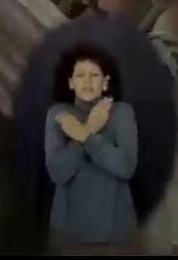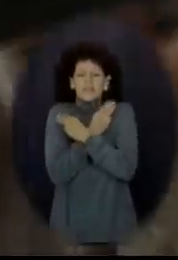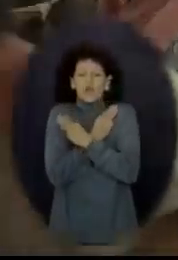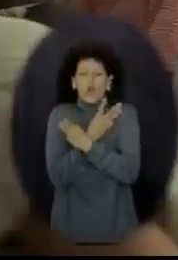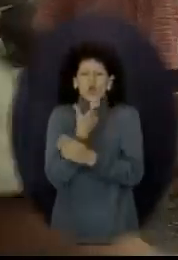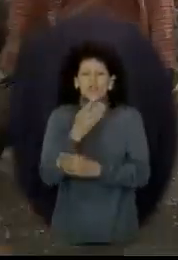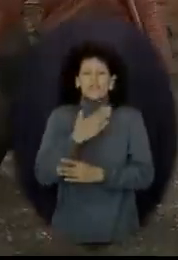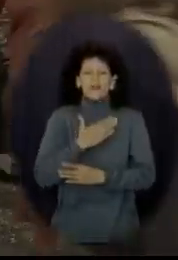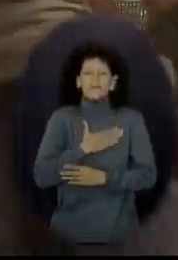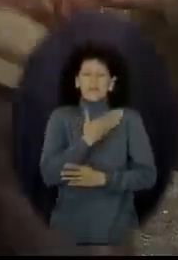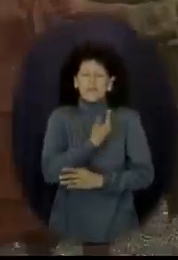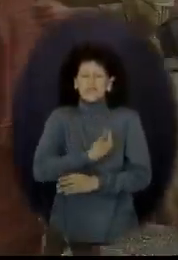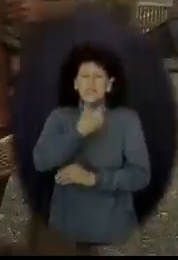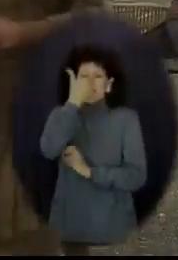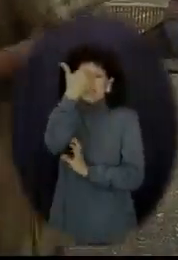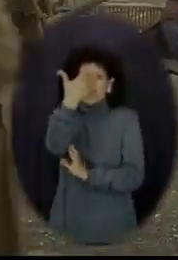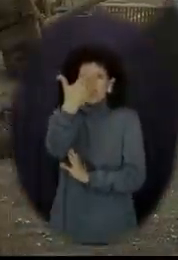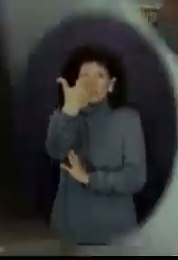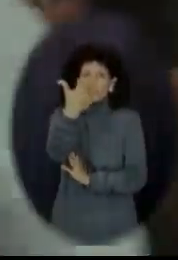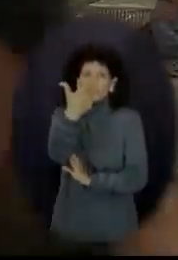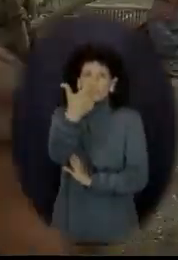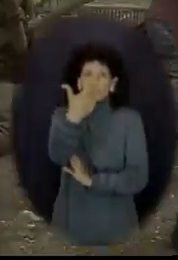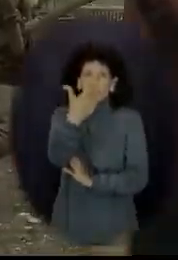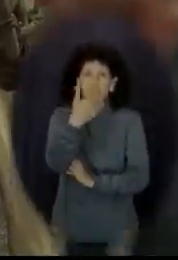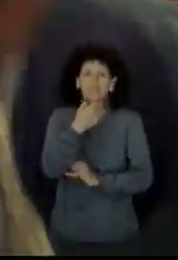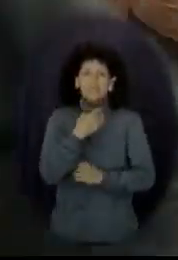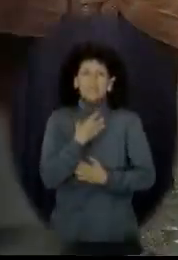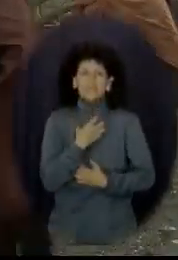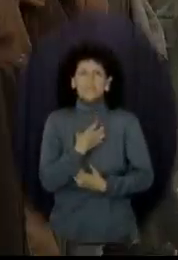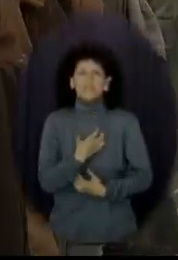¡Hijo de David, ten compasión de mí!